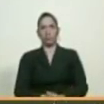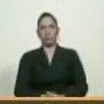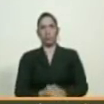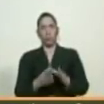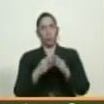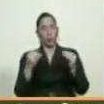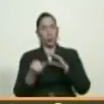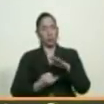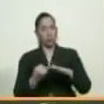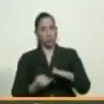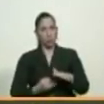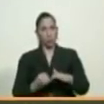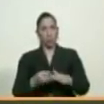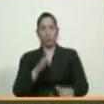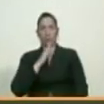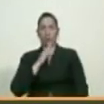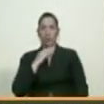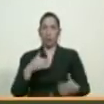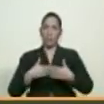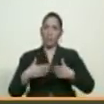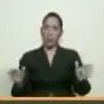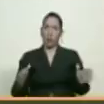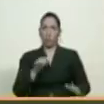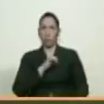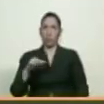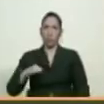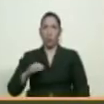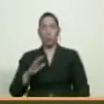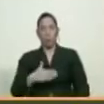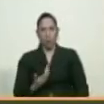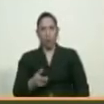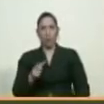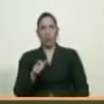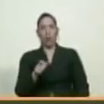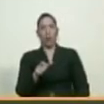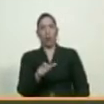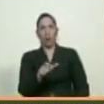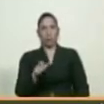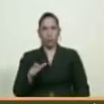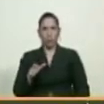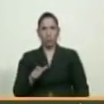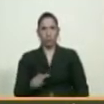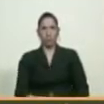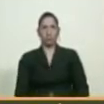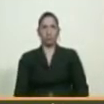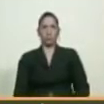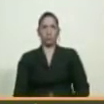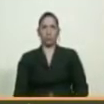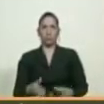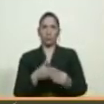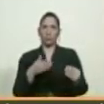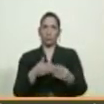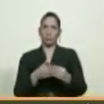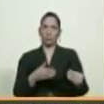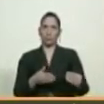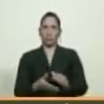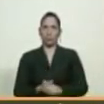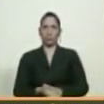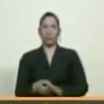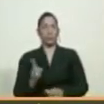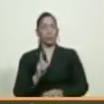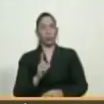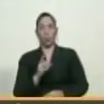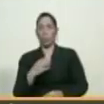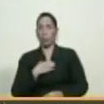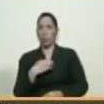bancarias públicas y privadas podrán recibir en taquilla de sus agencias divisas para el cambio, mas no podrán